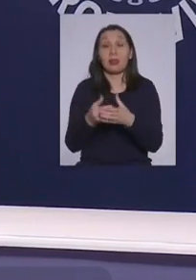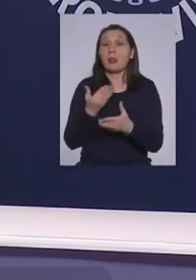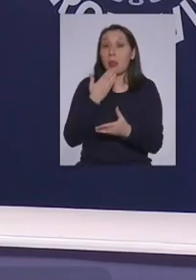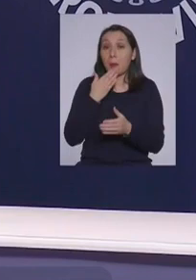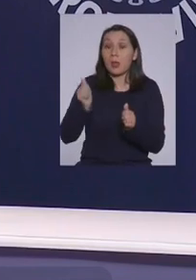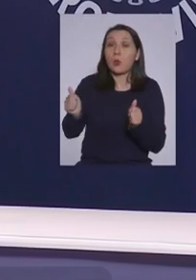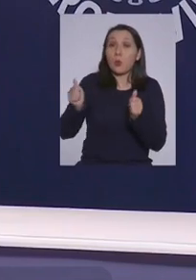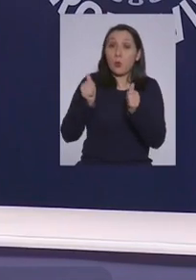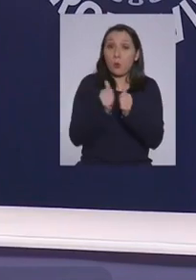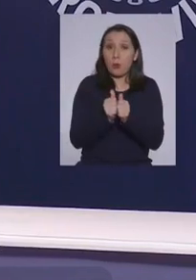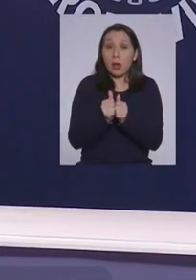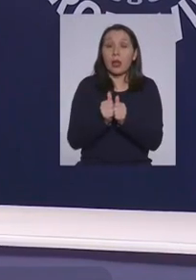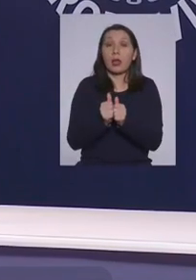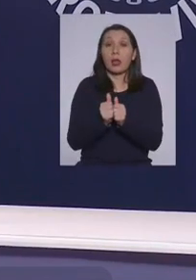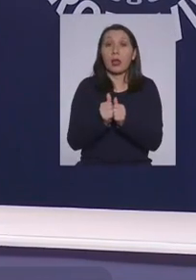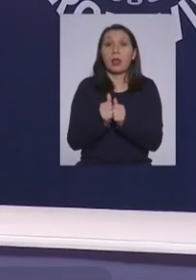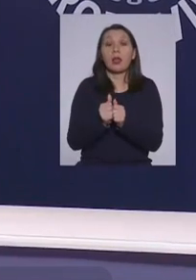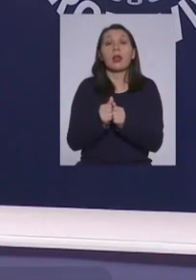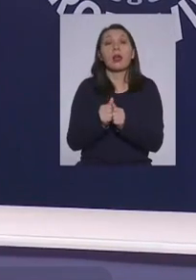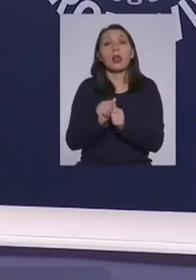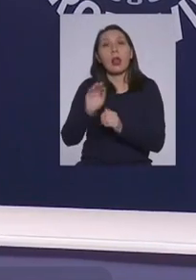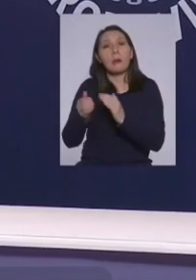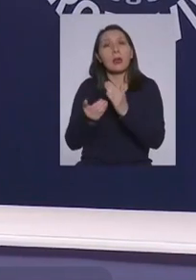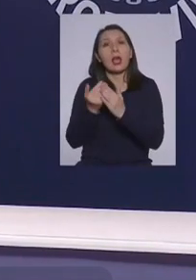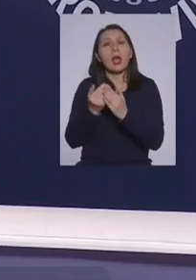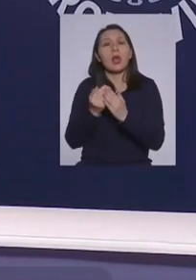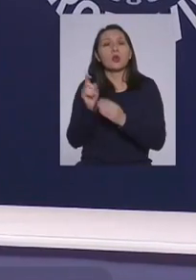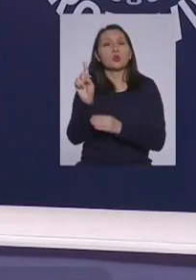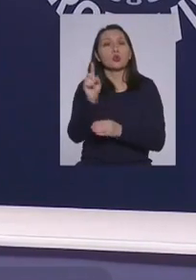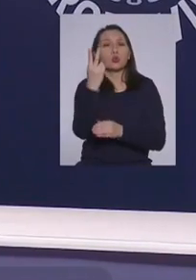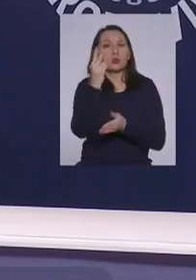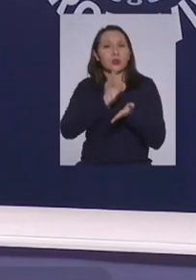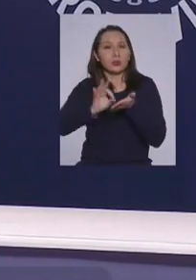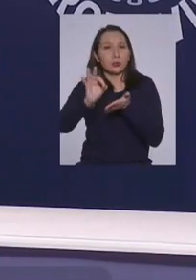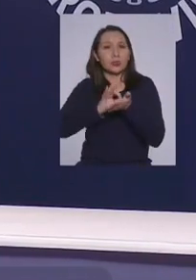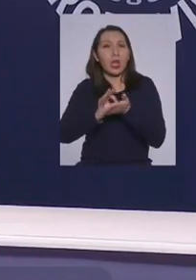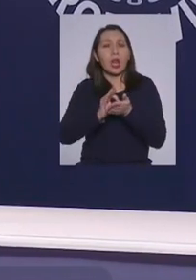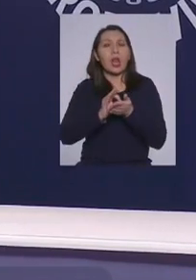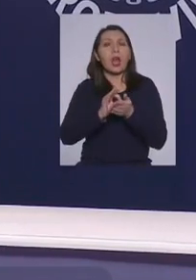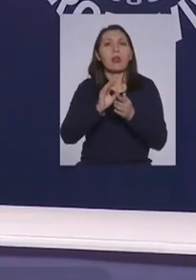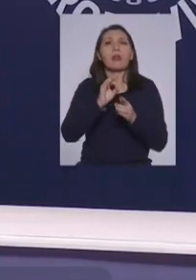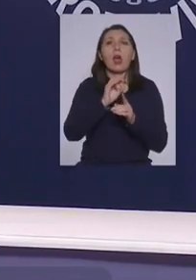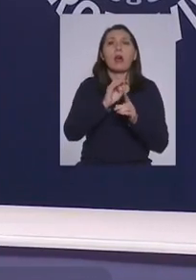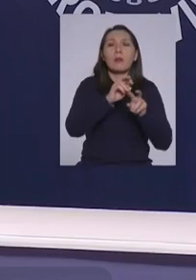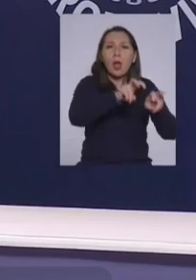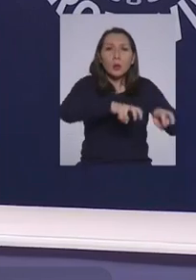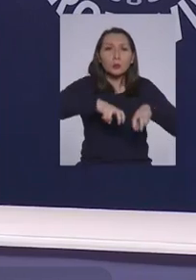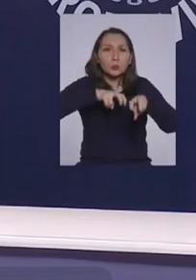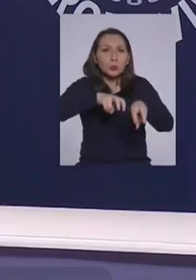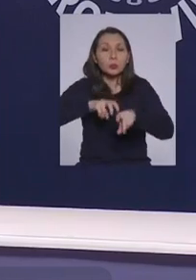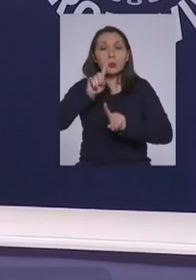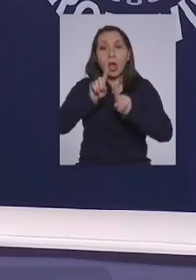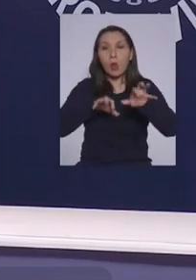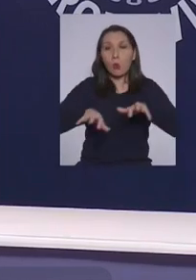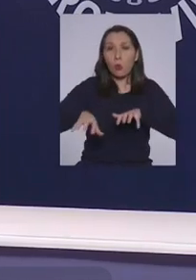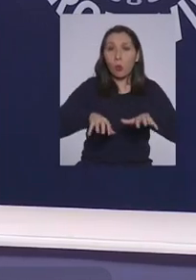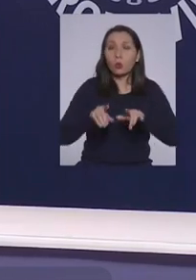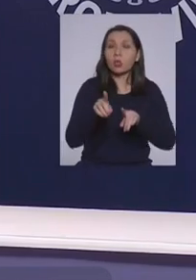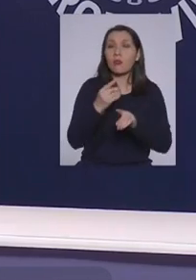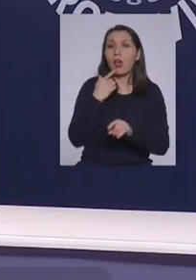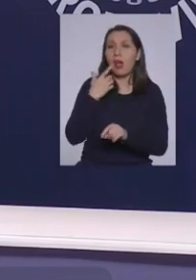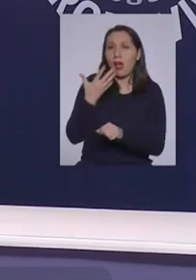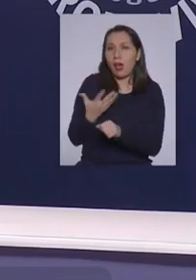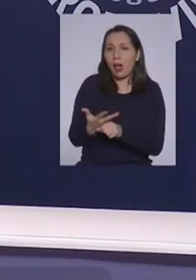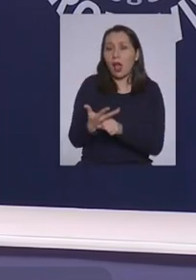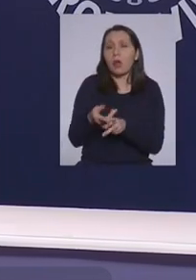esa oportunidad el día de mañana el subsecretario de Cultura para poder ir acompañando en aquellas actividades que